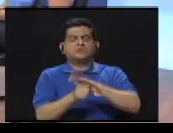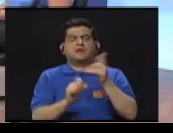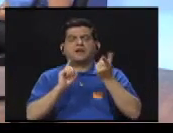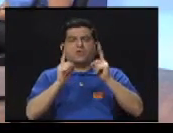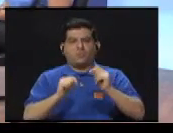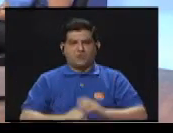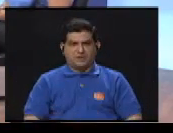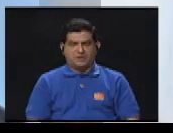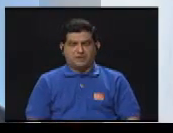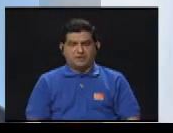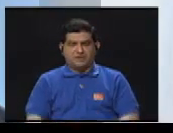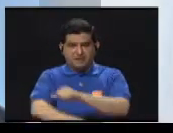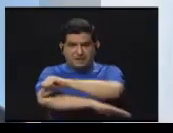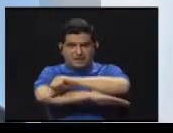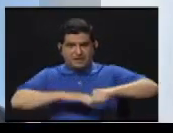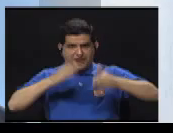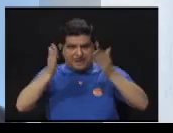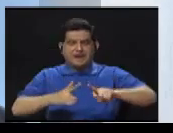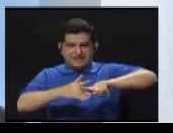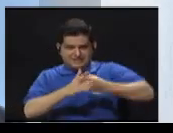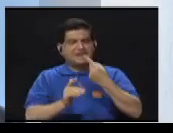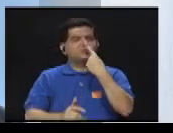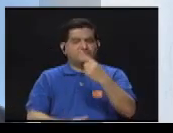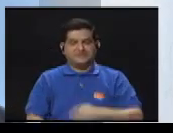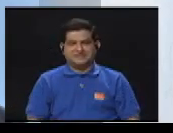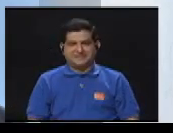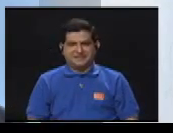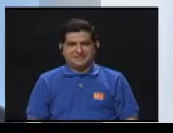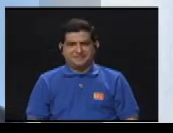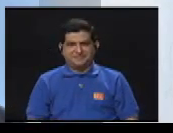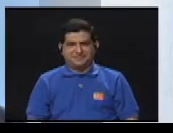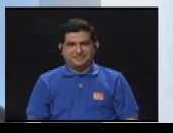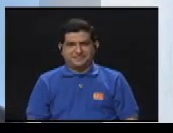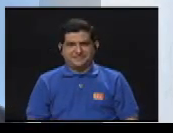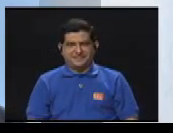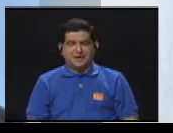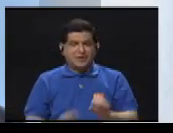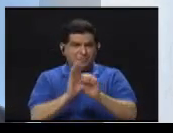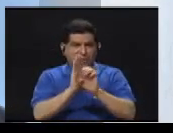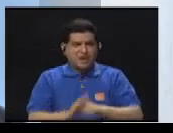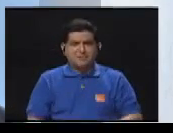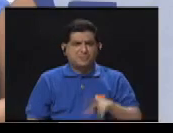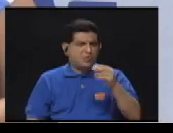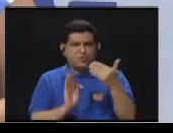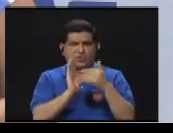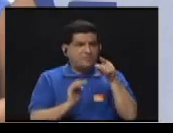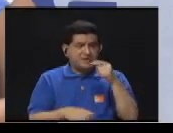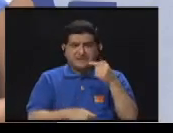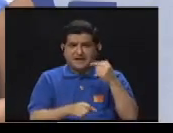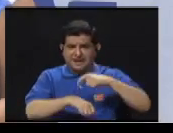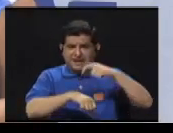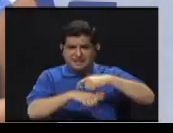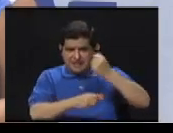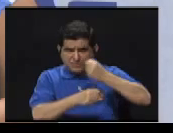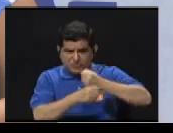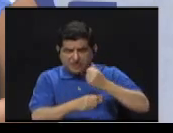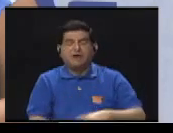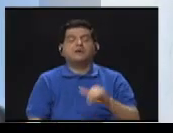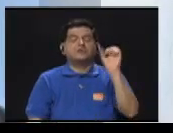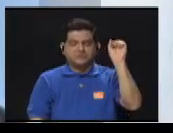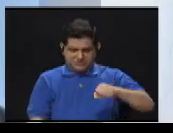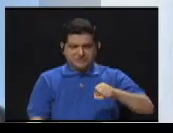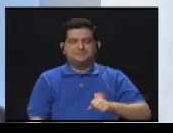cumplir? Sí, el arquitecto de entrada nos dijo, digamos, sin no casco. No les quiten mucho tiempo, por ejemplo, a ellos. Están también, trabajando.